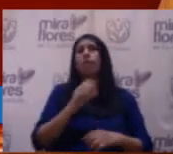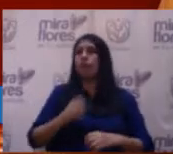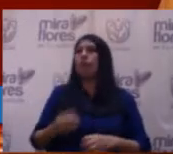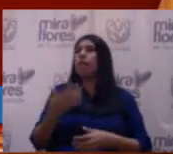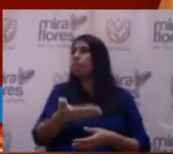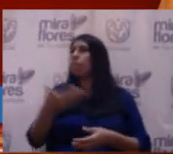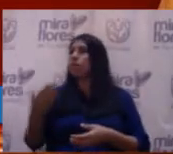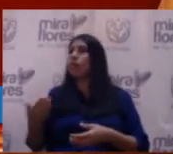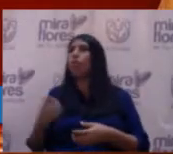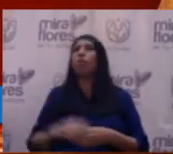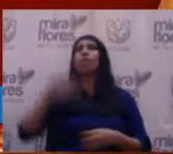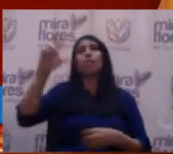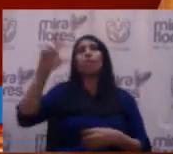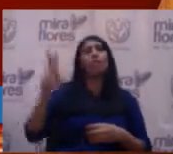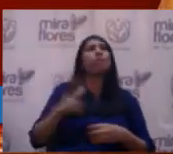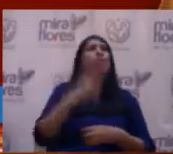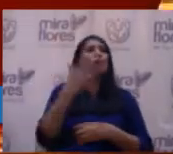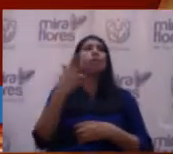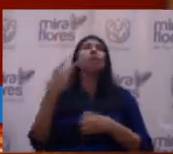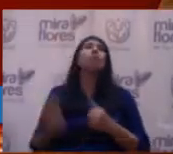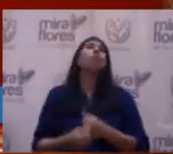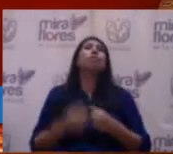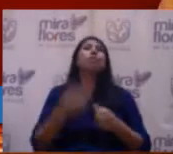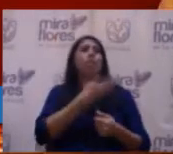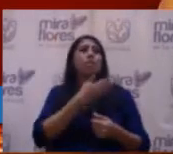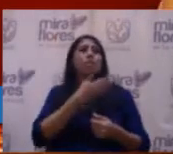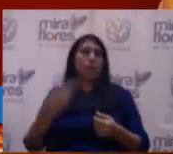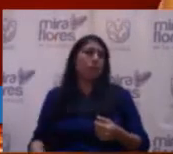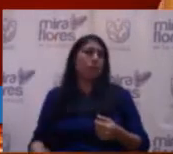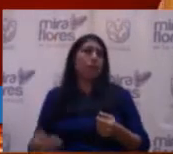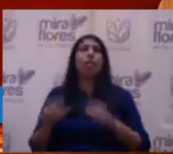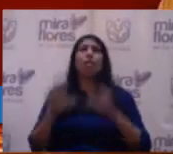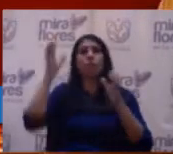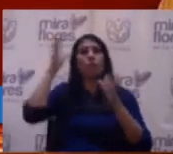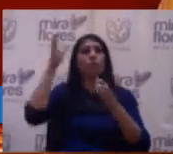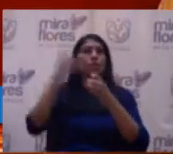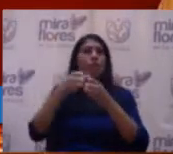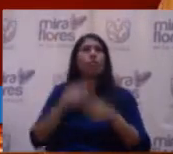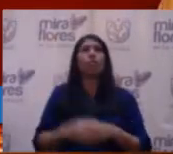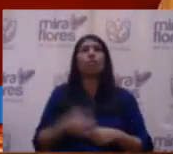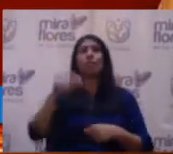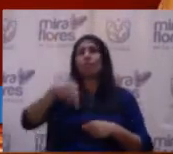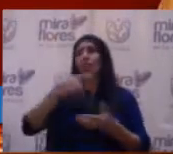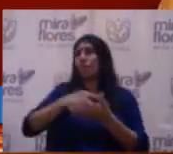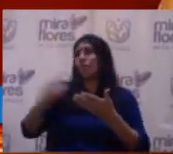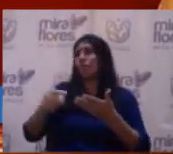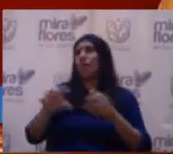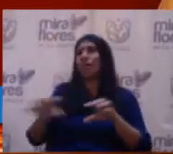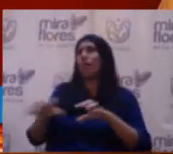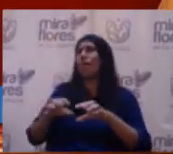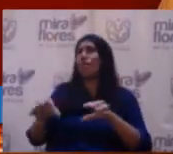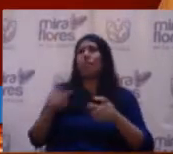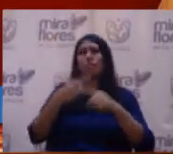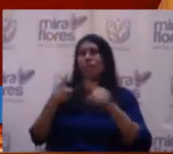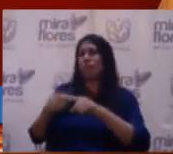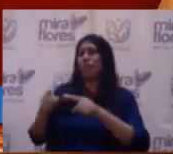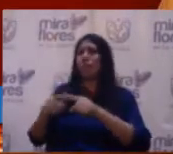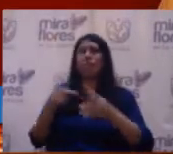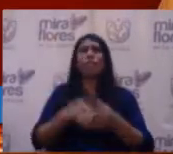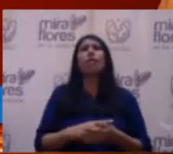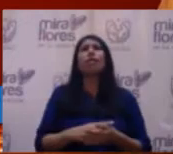tercera vicepresidenta del Congreso y además en otras actividades que ha realizado esta semana a través de Reflexión Democrática.